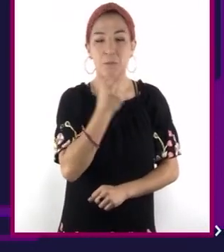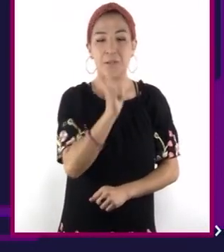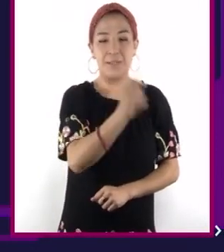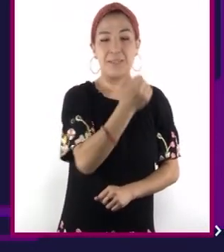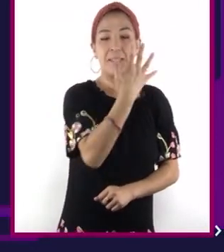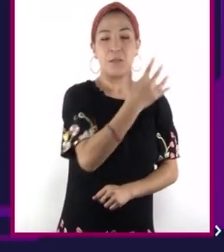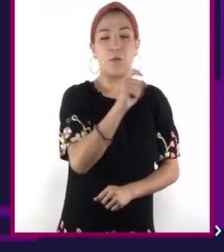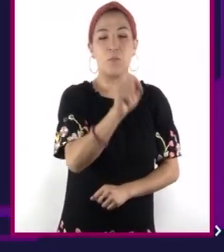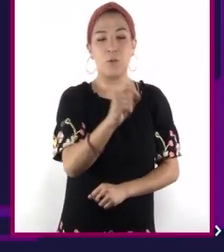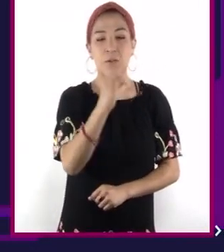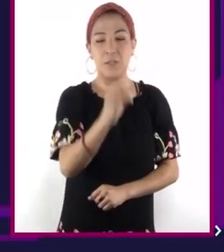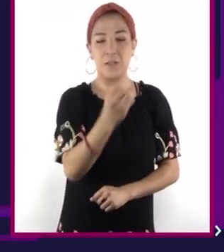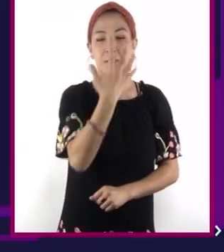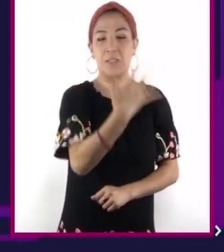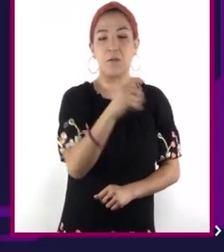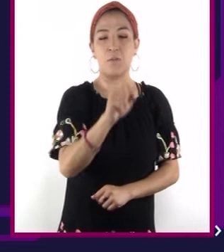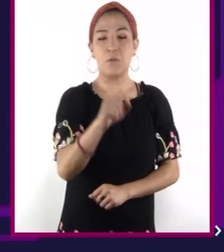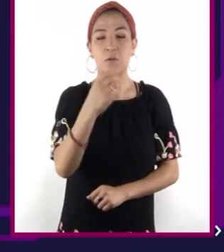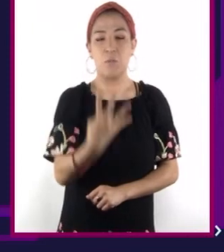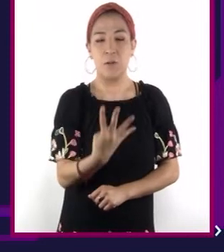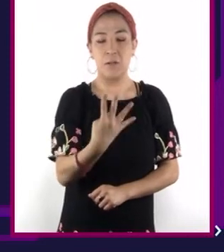5.4, 5.4,